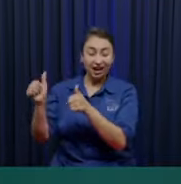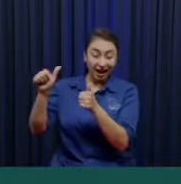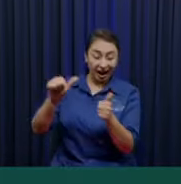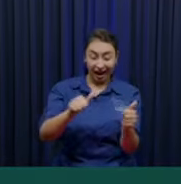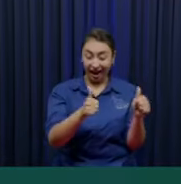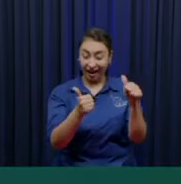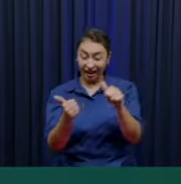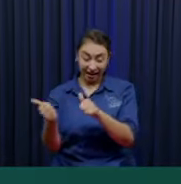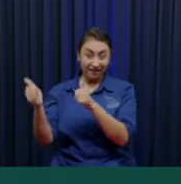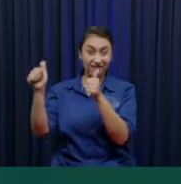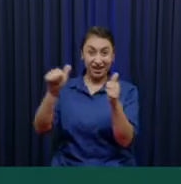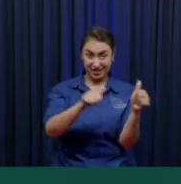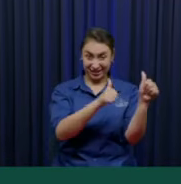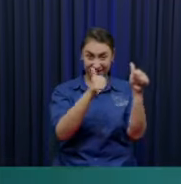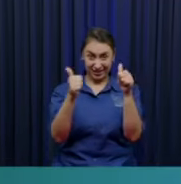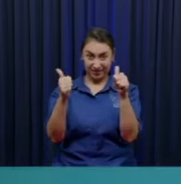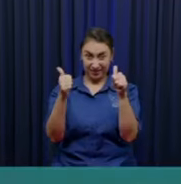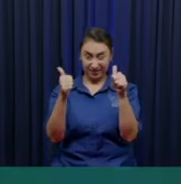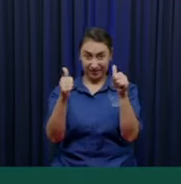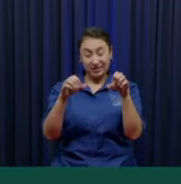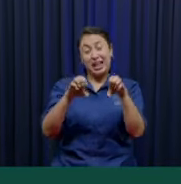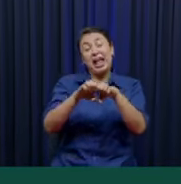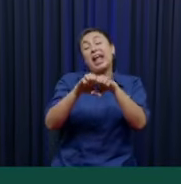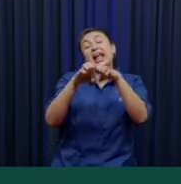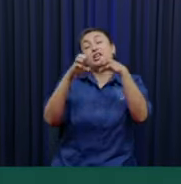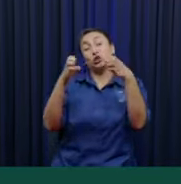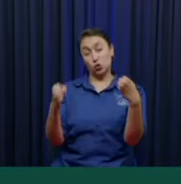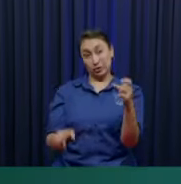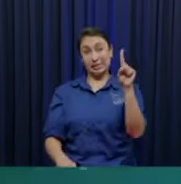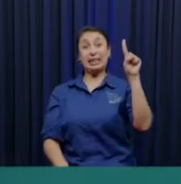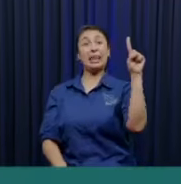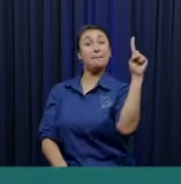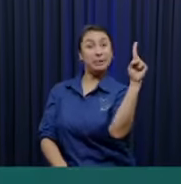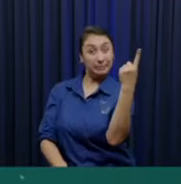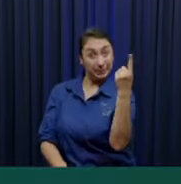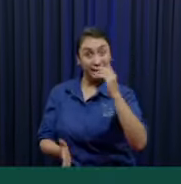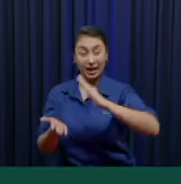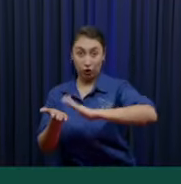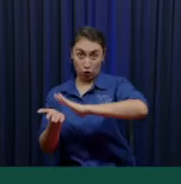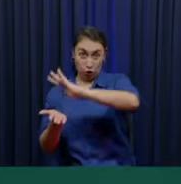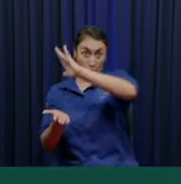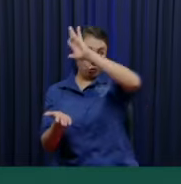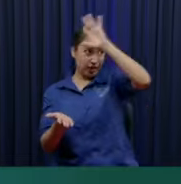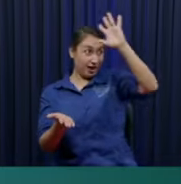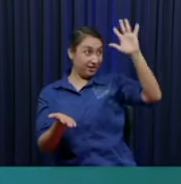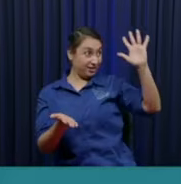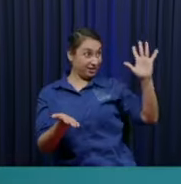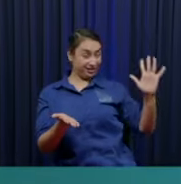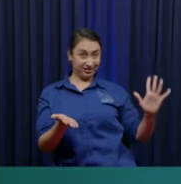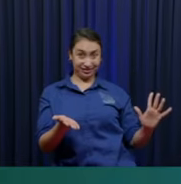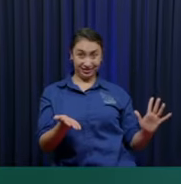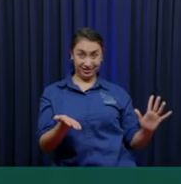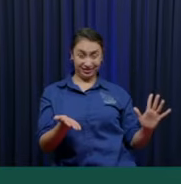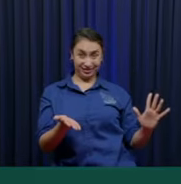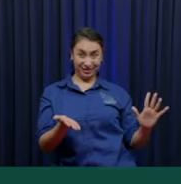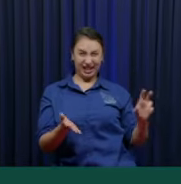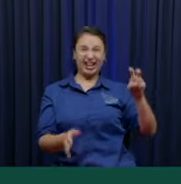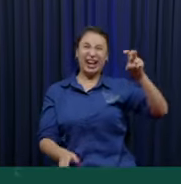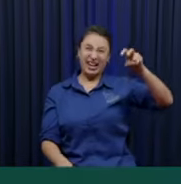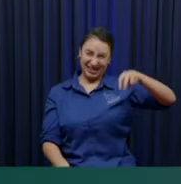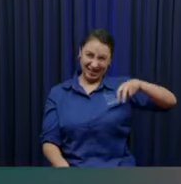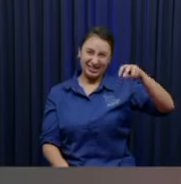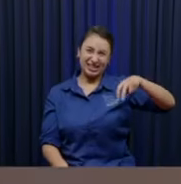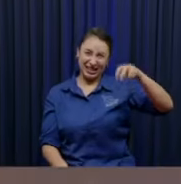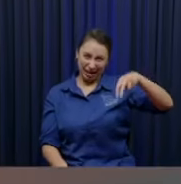internet. 2:2:2:2, ahí, rápido, le van a hacer bajado todo su dinero ahí, sí, pone esa.